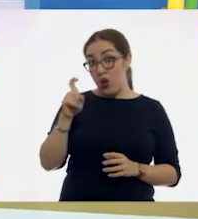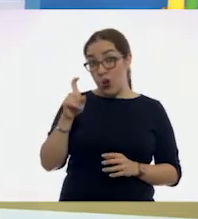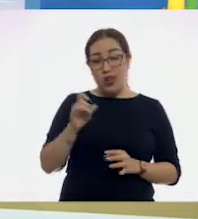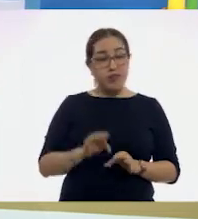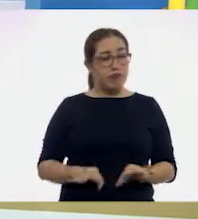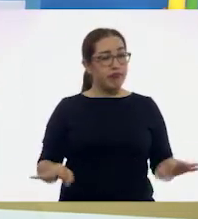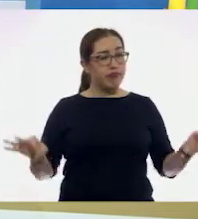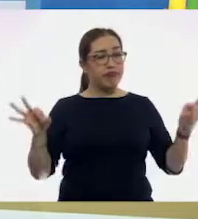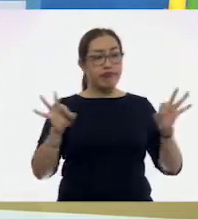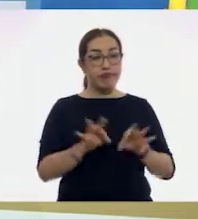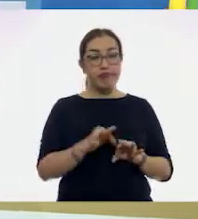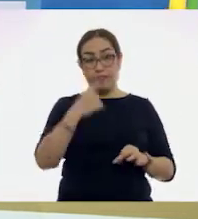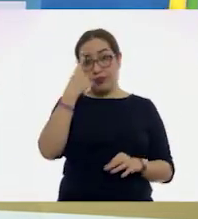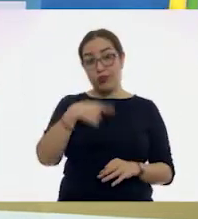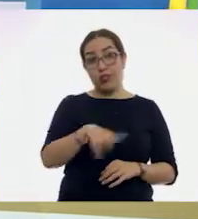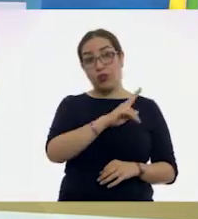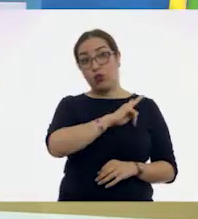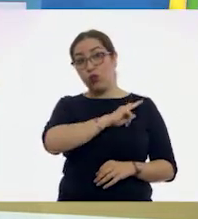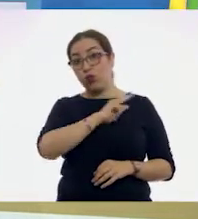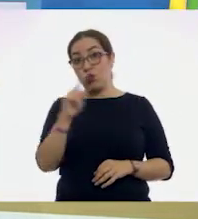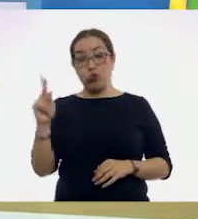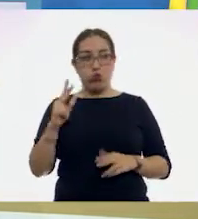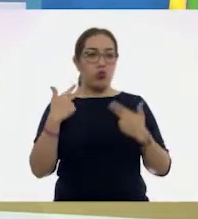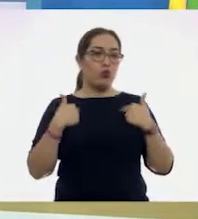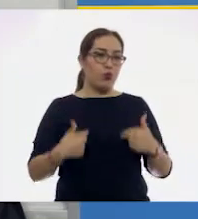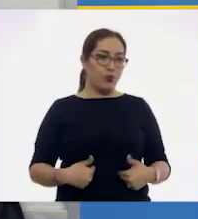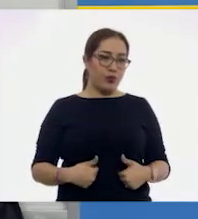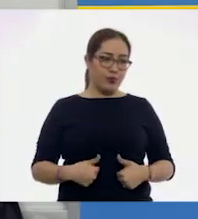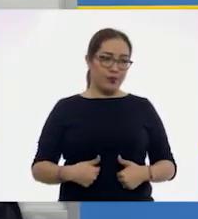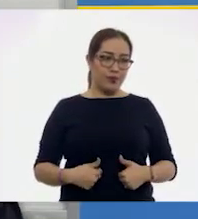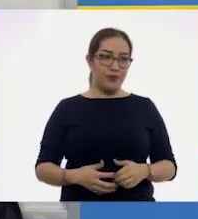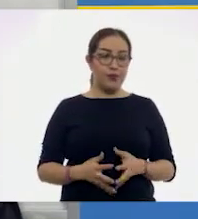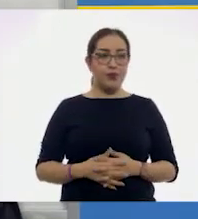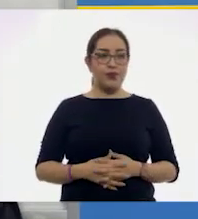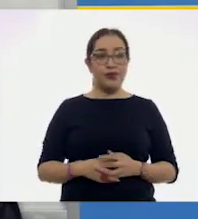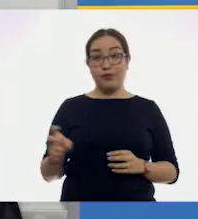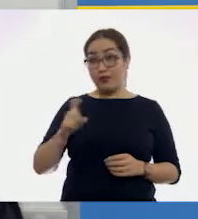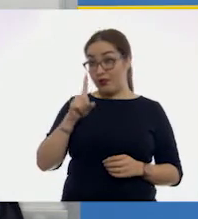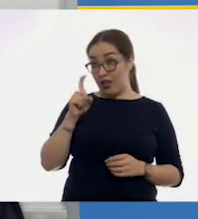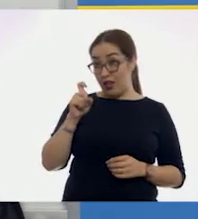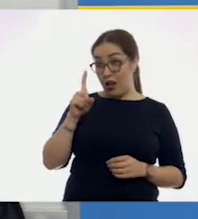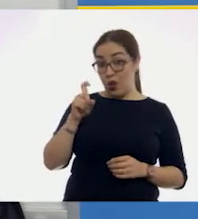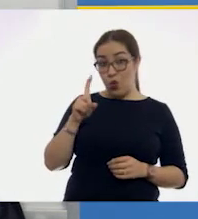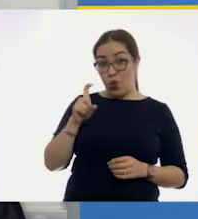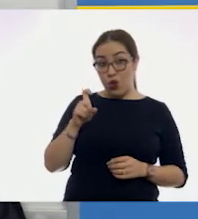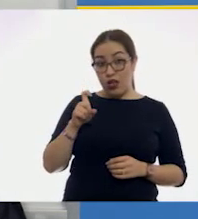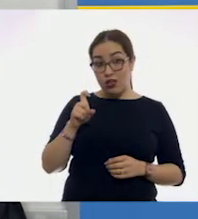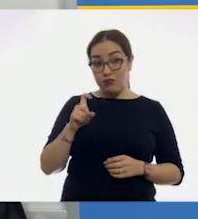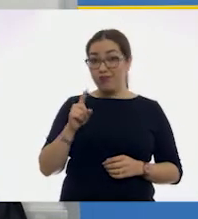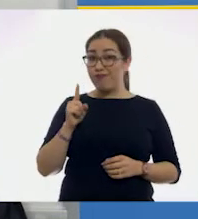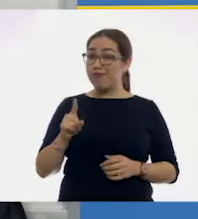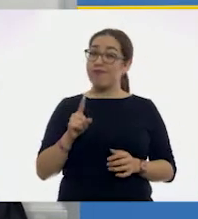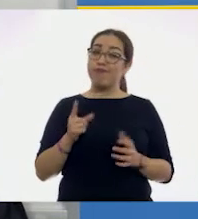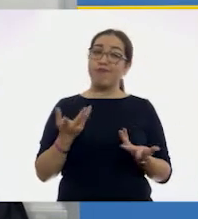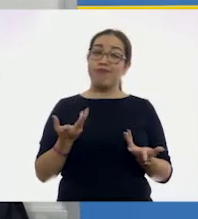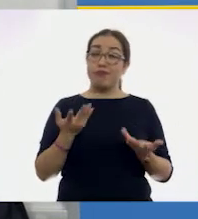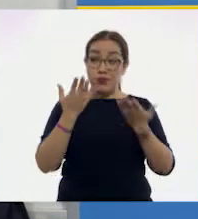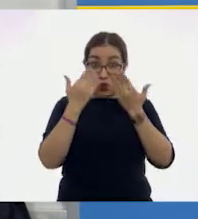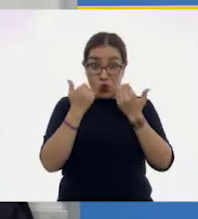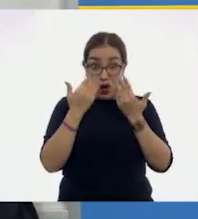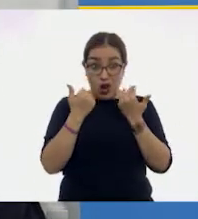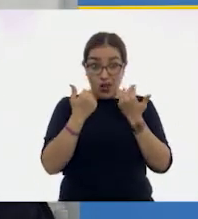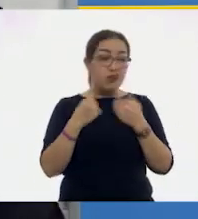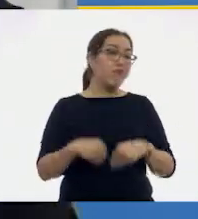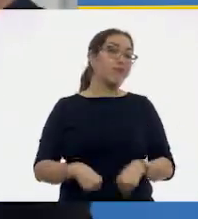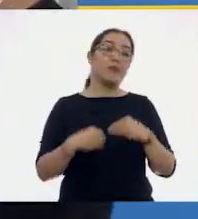vital para los seres vivos. Sin el agua, que es un factor abiótico, no podemos ni siquiera